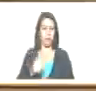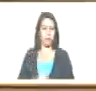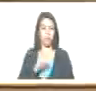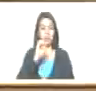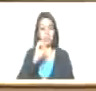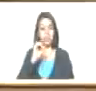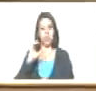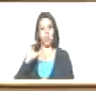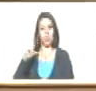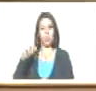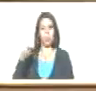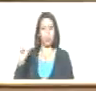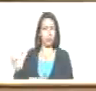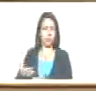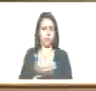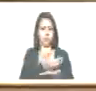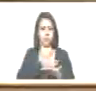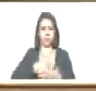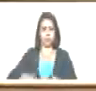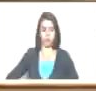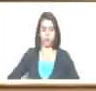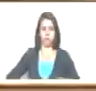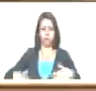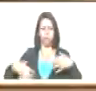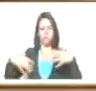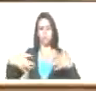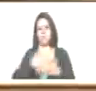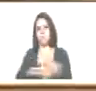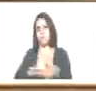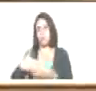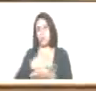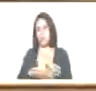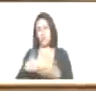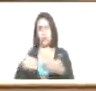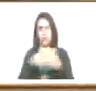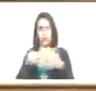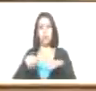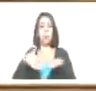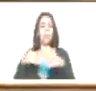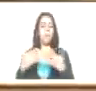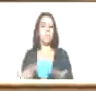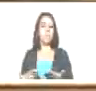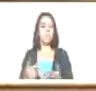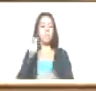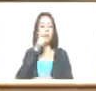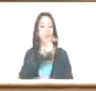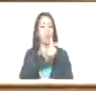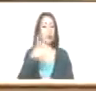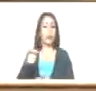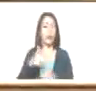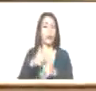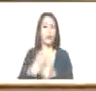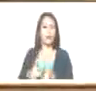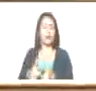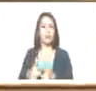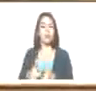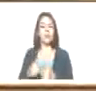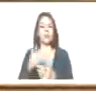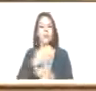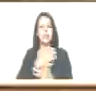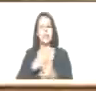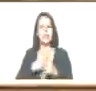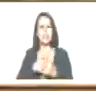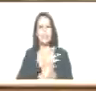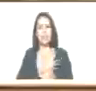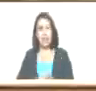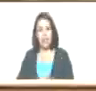se llenó de miles de millones de dólares a costa de un pueblo postrado y de un pueblo postergado. No habían pasado